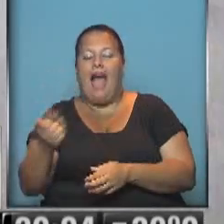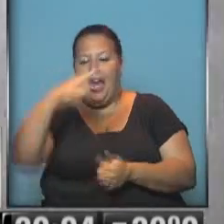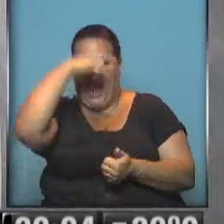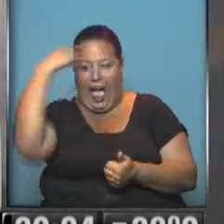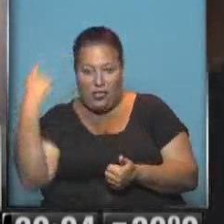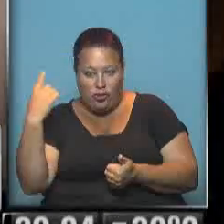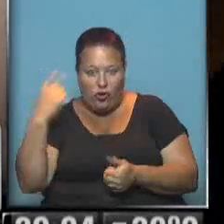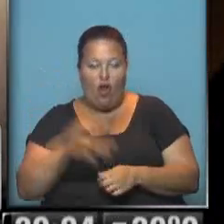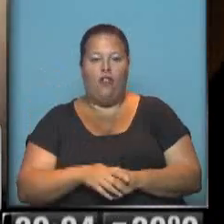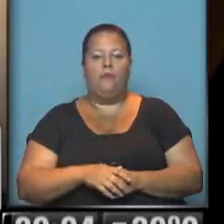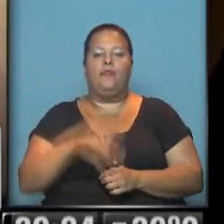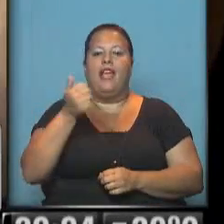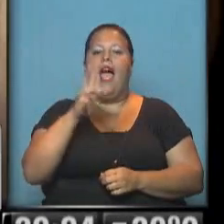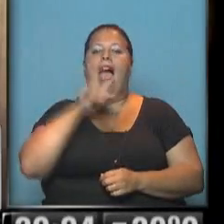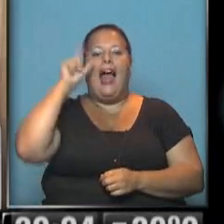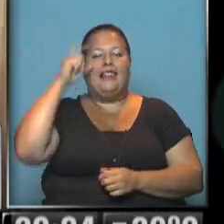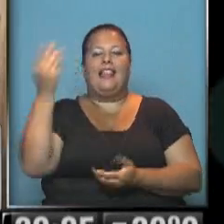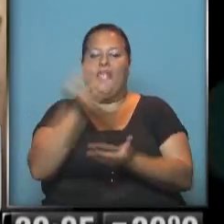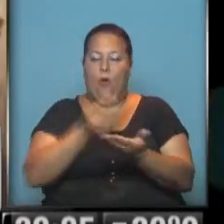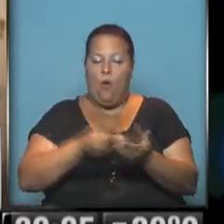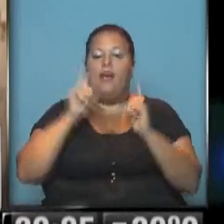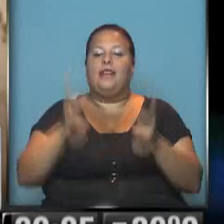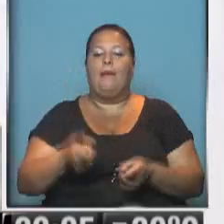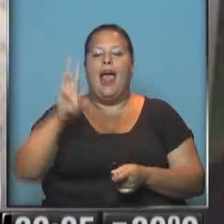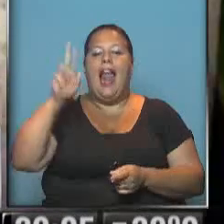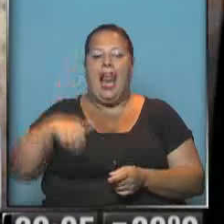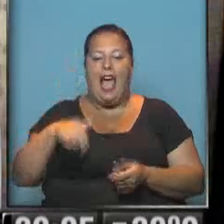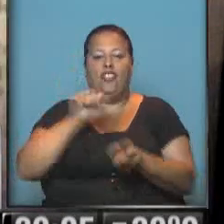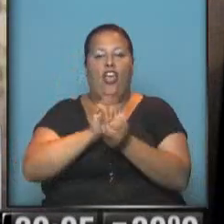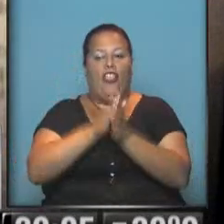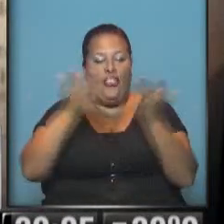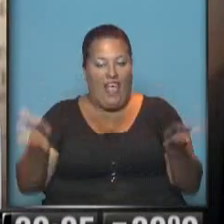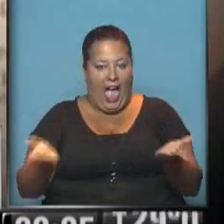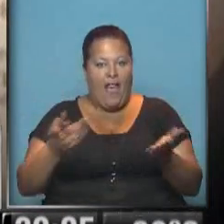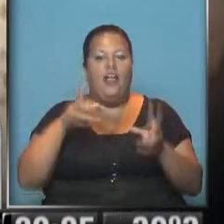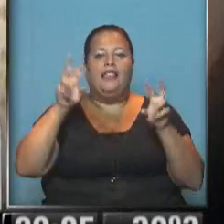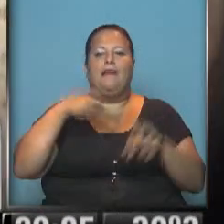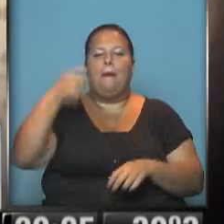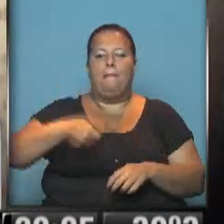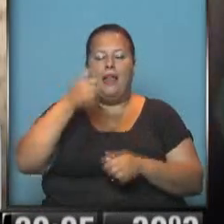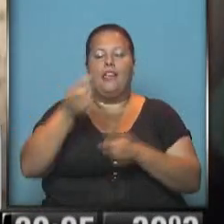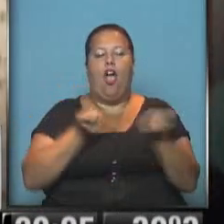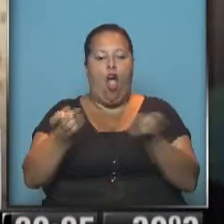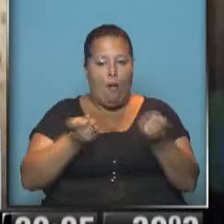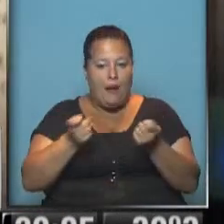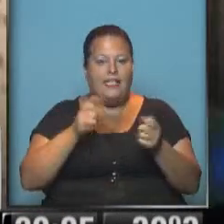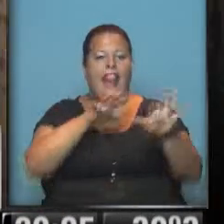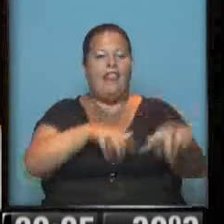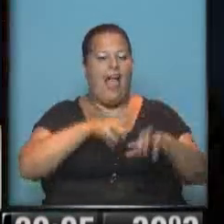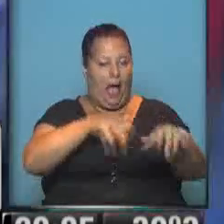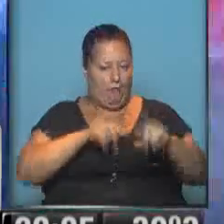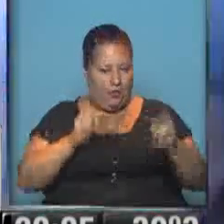Nación, Arte Gráfico Argentino y La Razón Editorial, emisora financiera industrial, comercial y